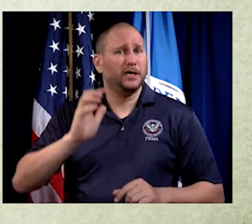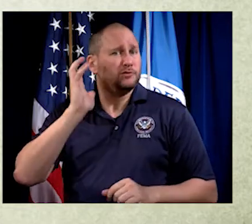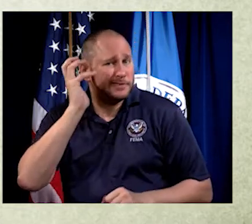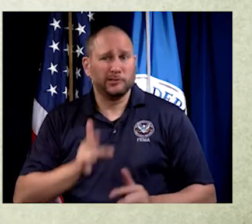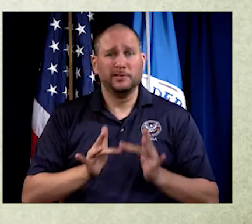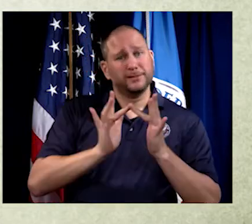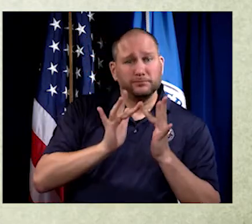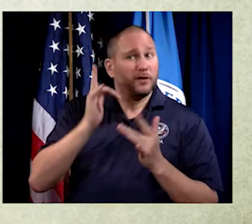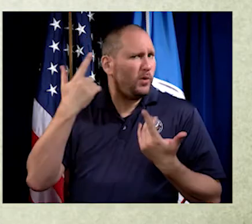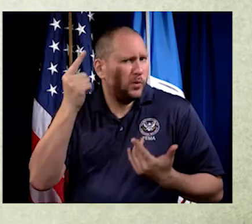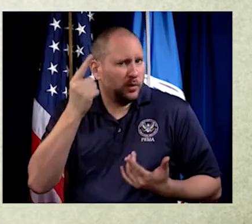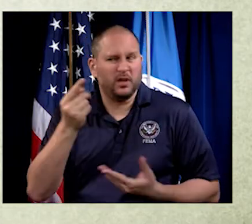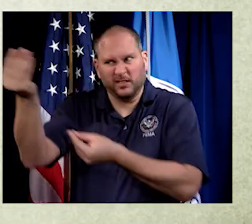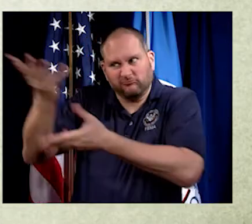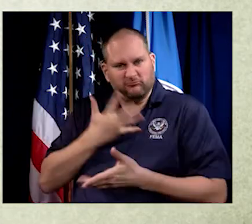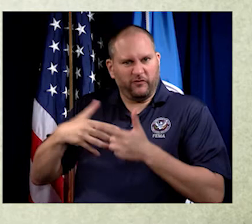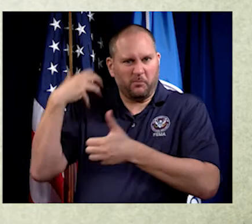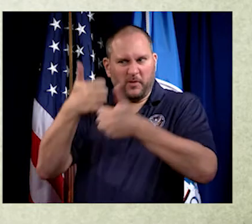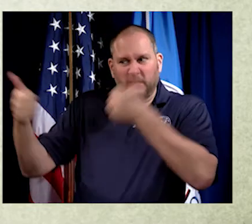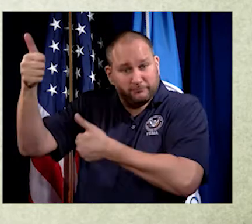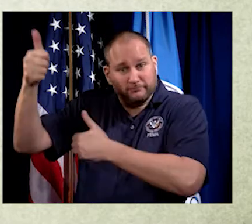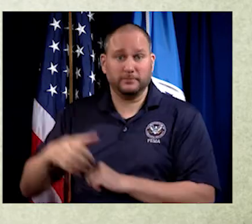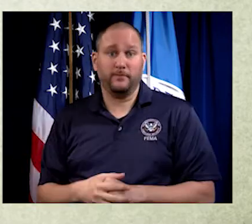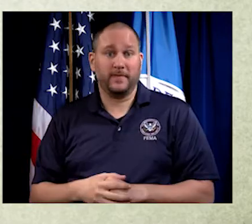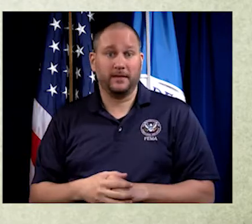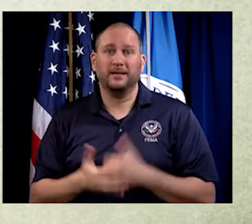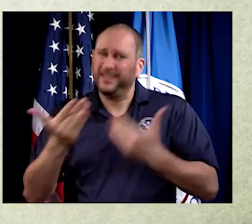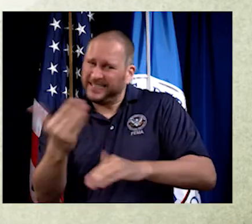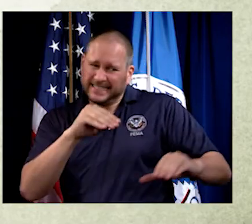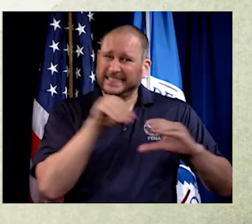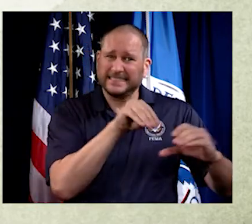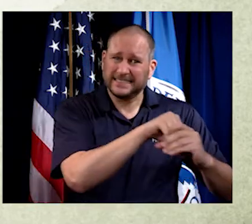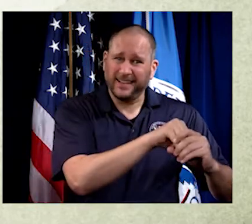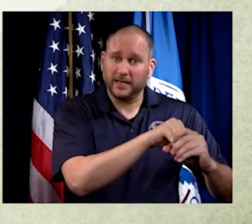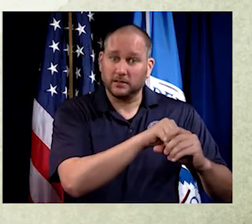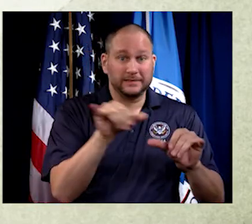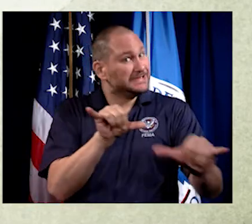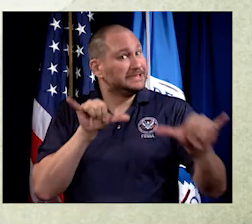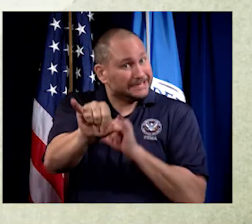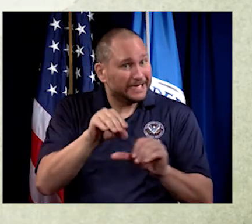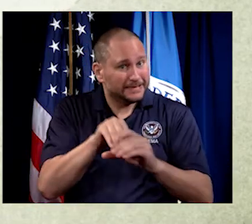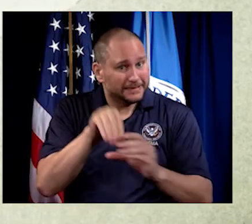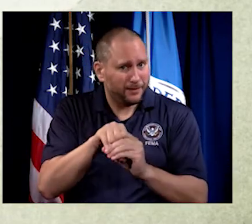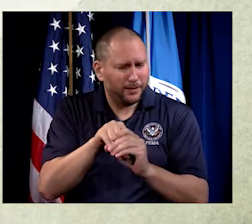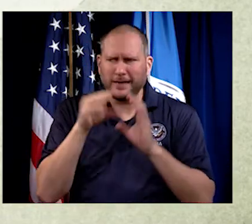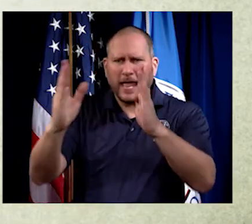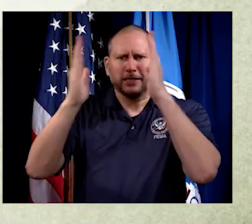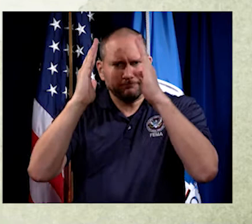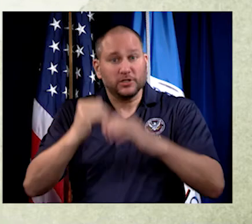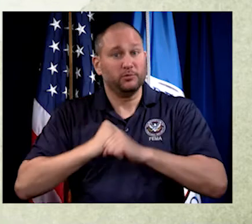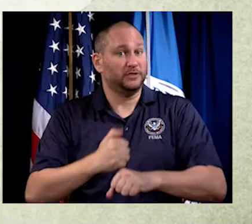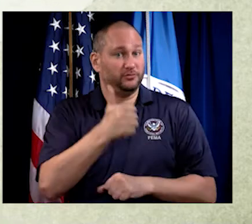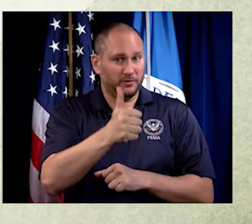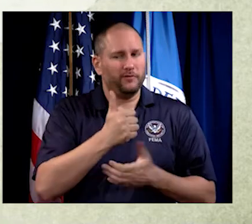escuché las noticias de las autoridades en la televisión radio o internet / que desde adentro